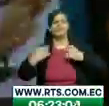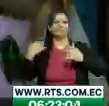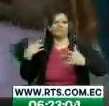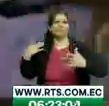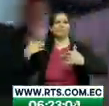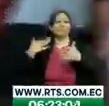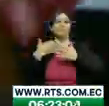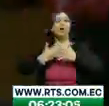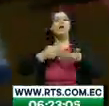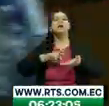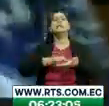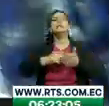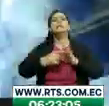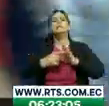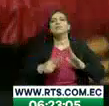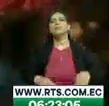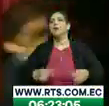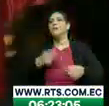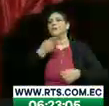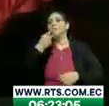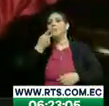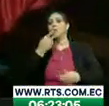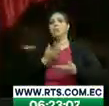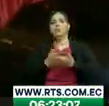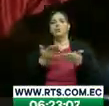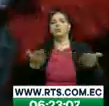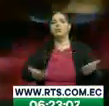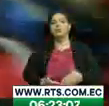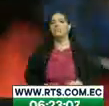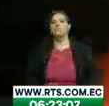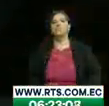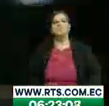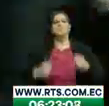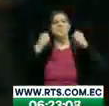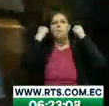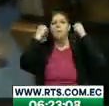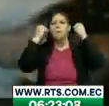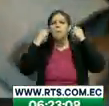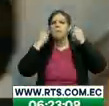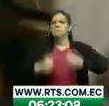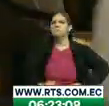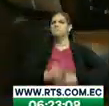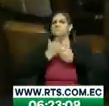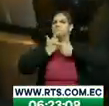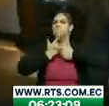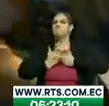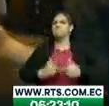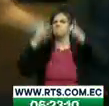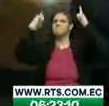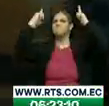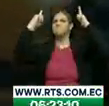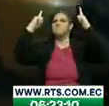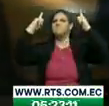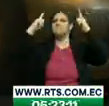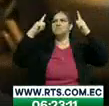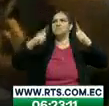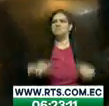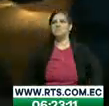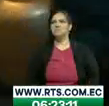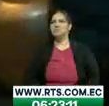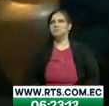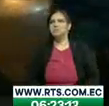libertad y la rebeldía del pueblo indígena, que detrás de una máscara llena de cachos se burlan al poder de un capataz